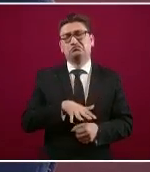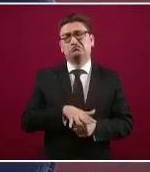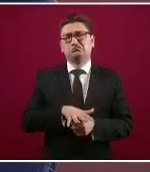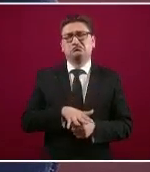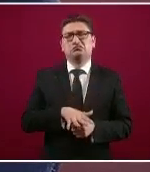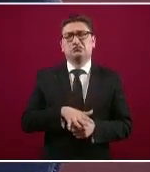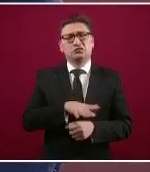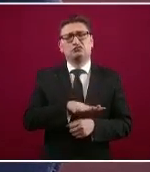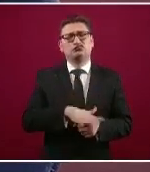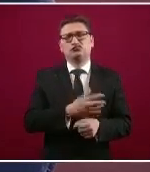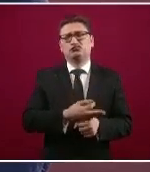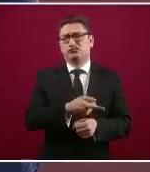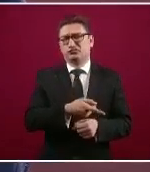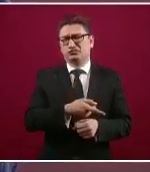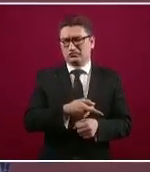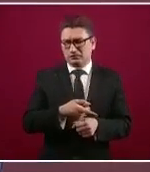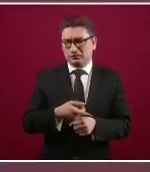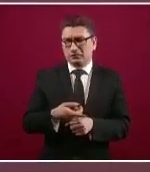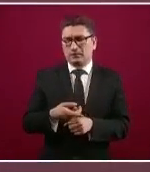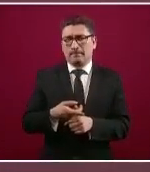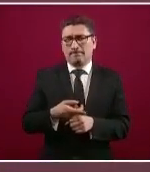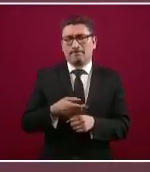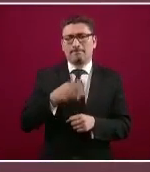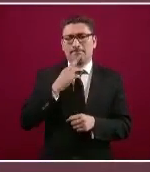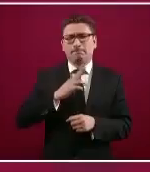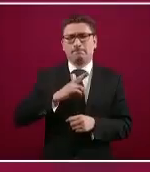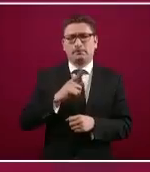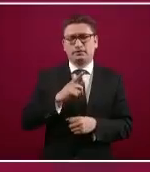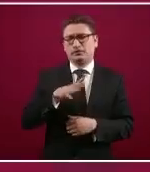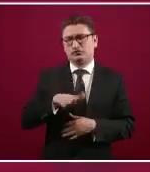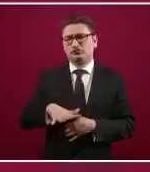que pueda una organización